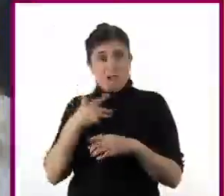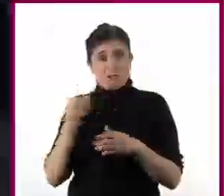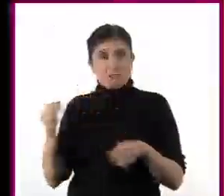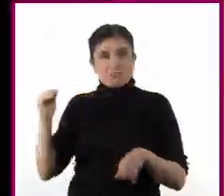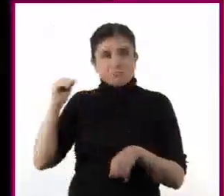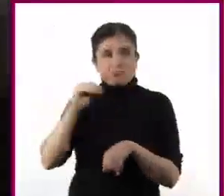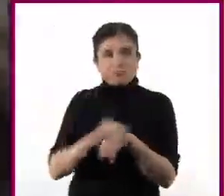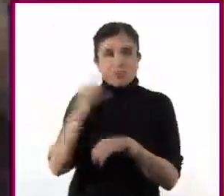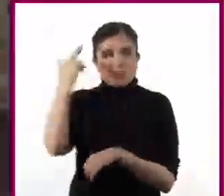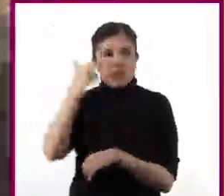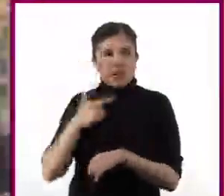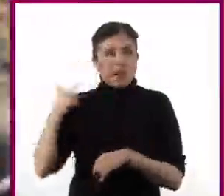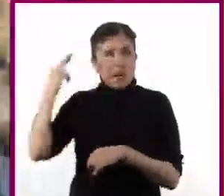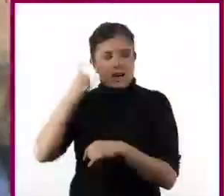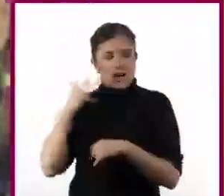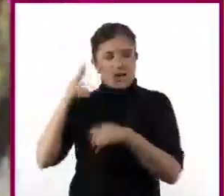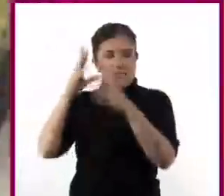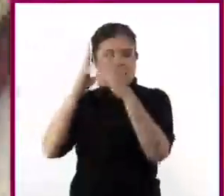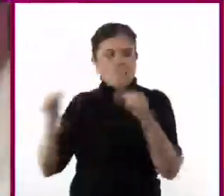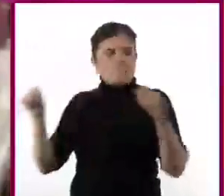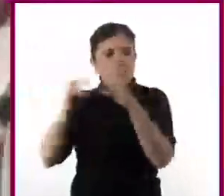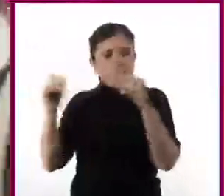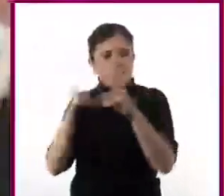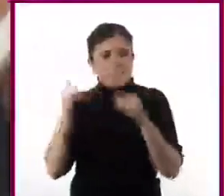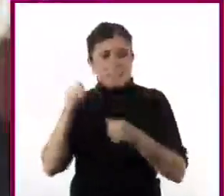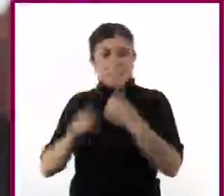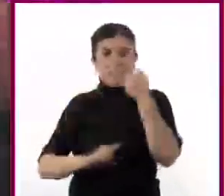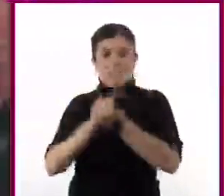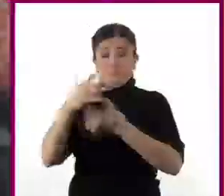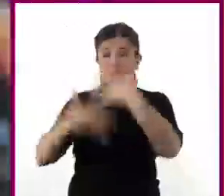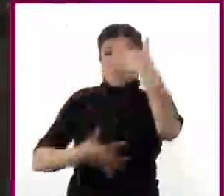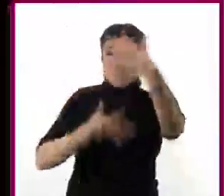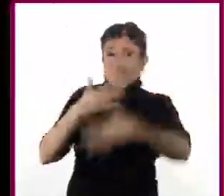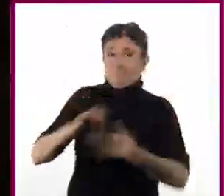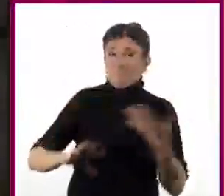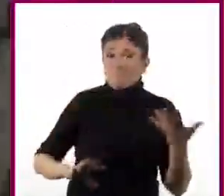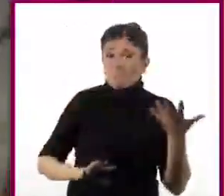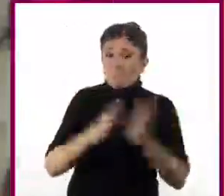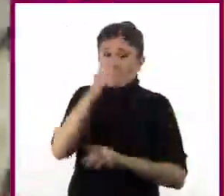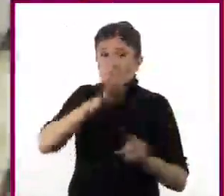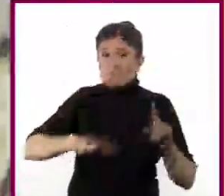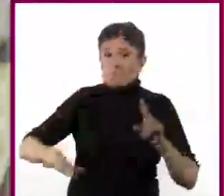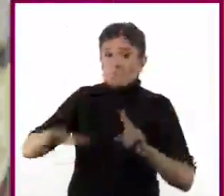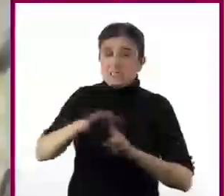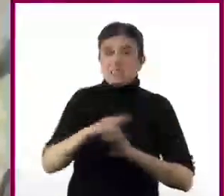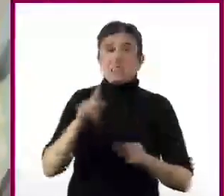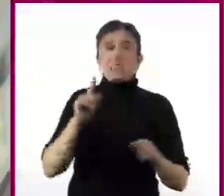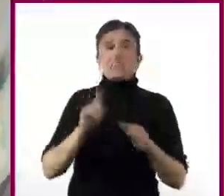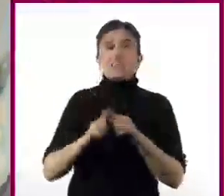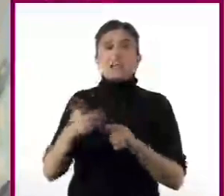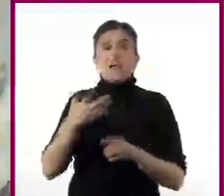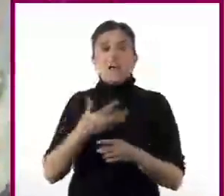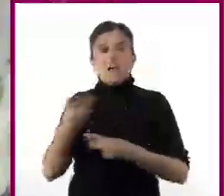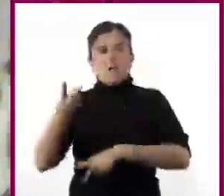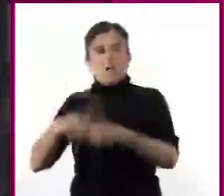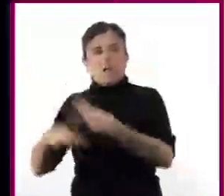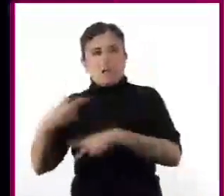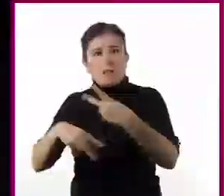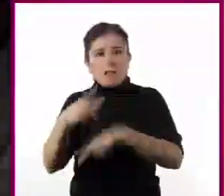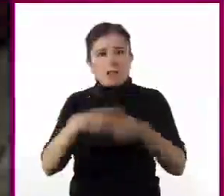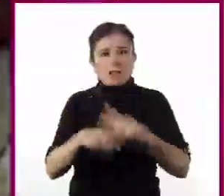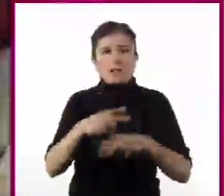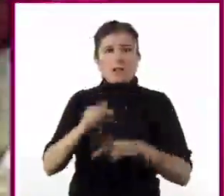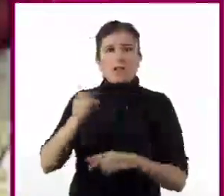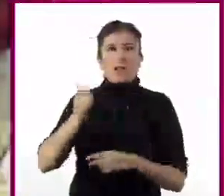naturaleza de la monarquía y una crisis consecuente en donde todos los referentes se habían movido, en donde